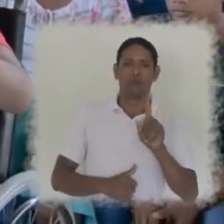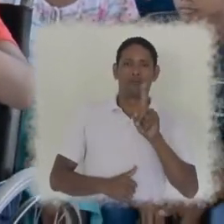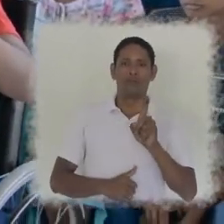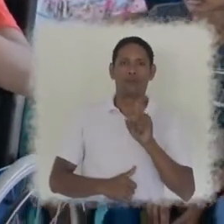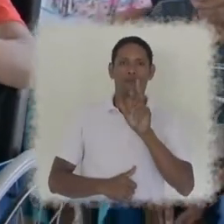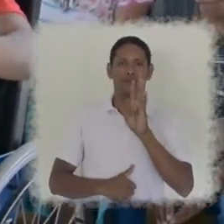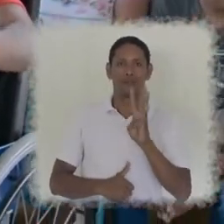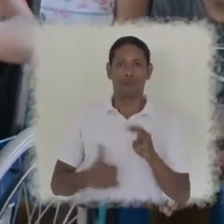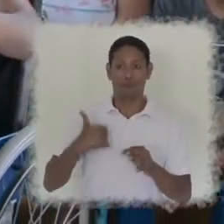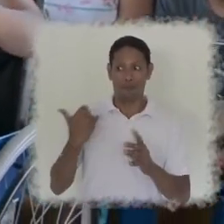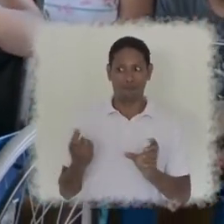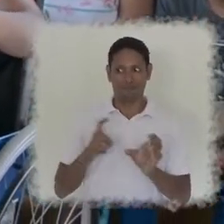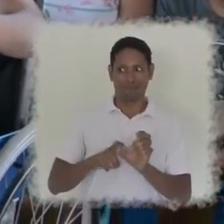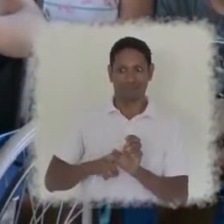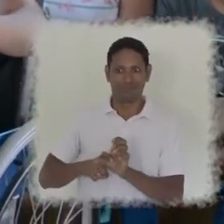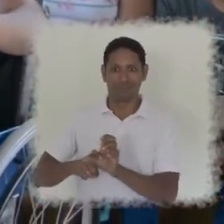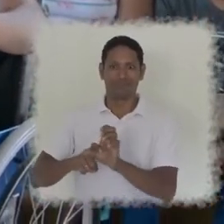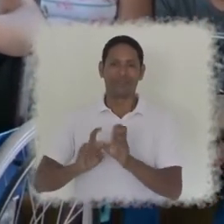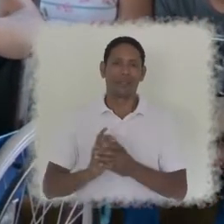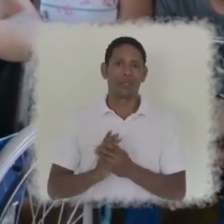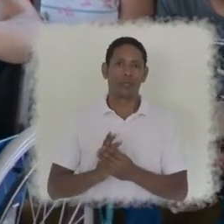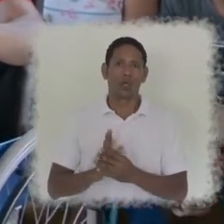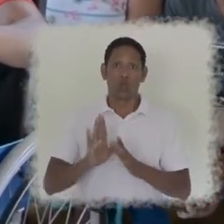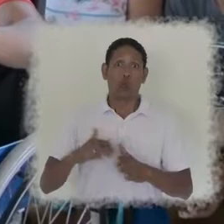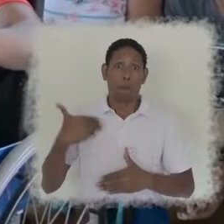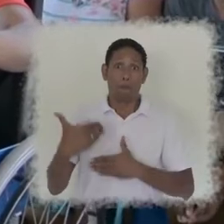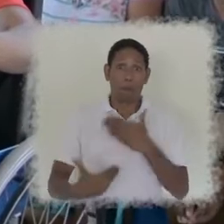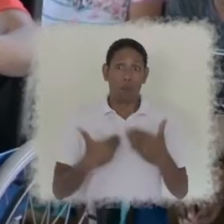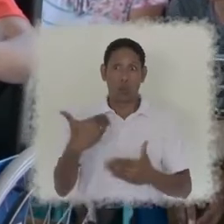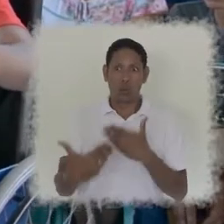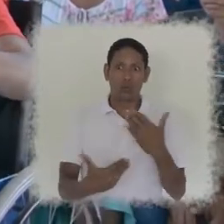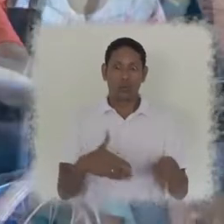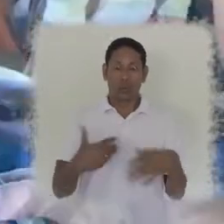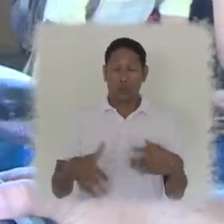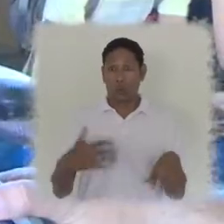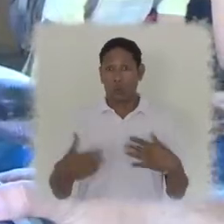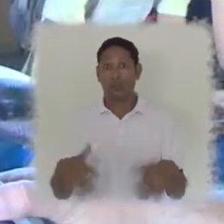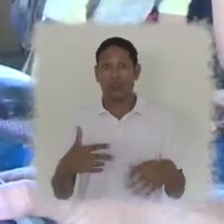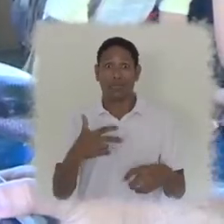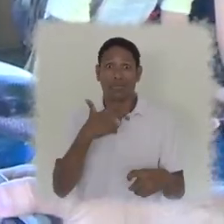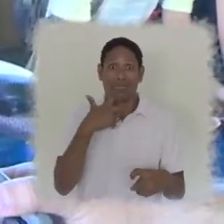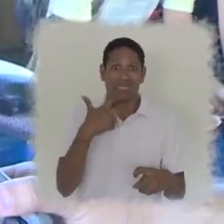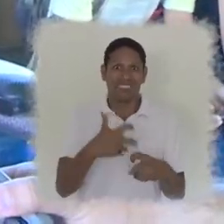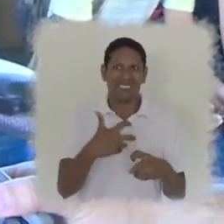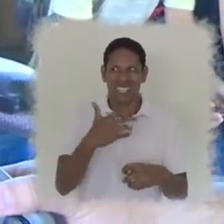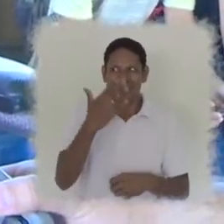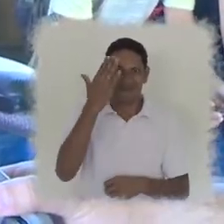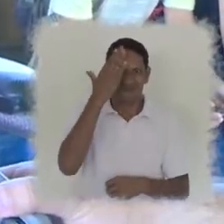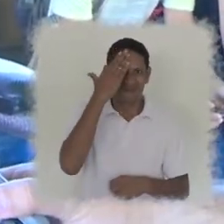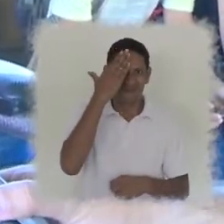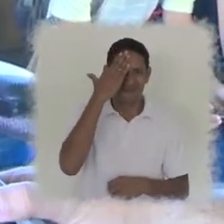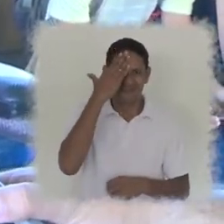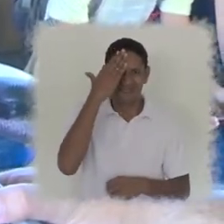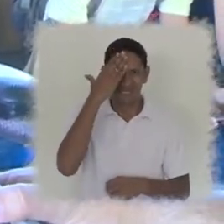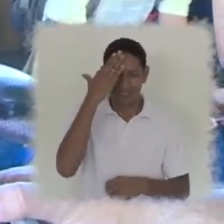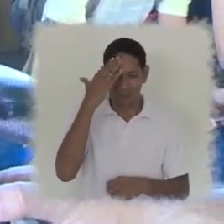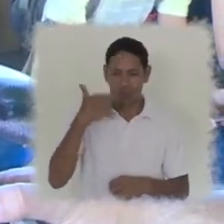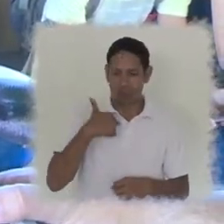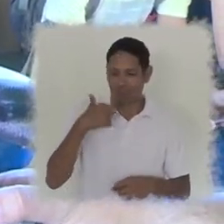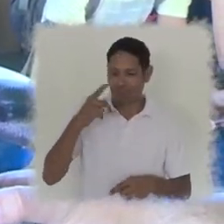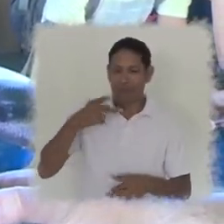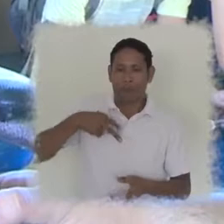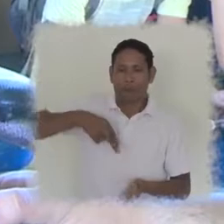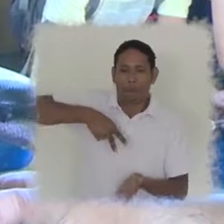jóvenes aspirantes al programa Talento Magdalena. Fue un proceso bastante difícil porque, como ustedes pueden